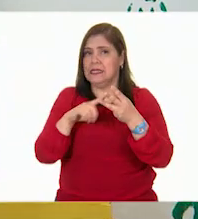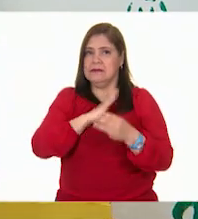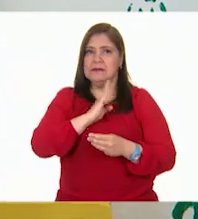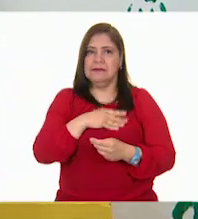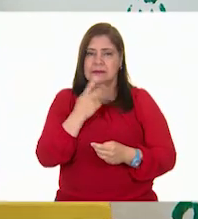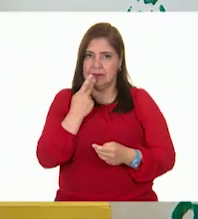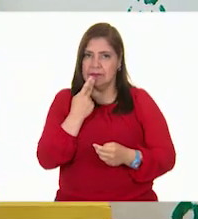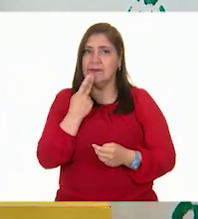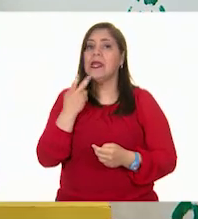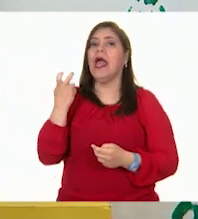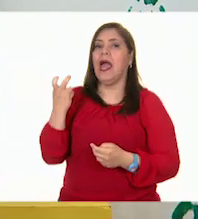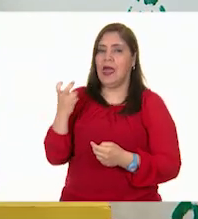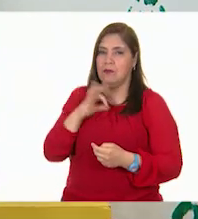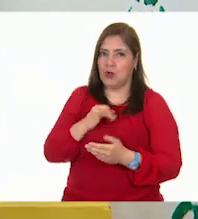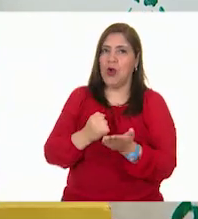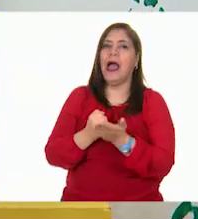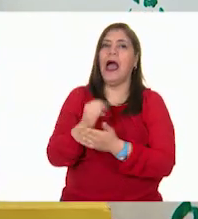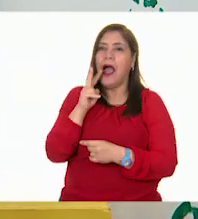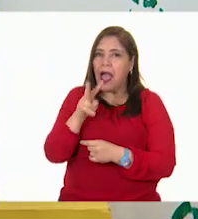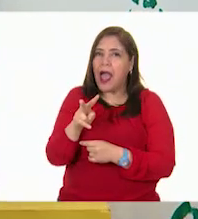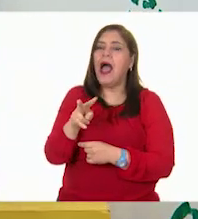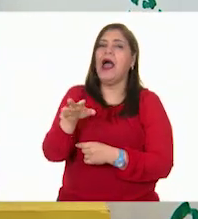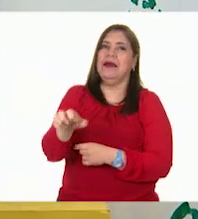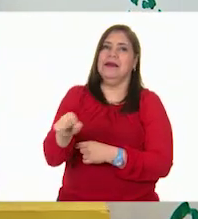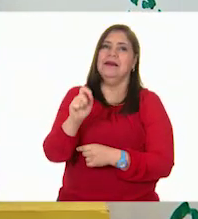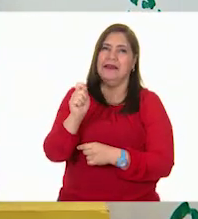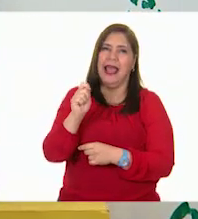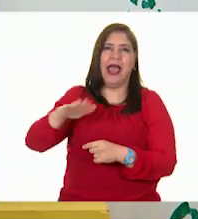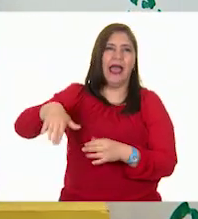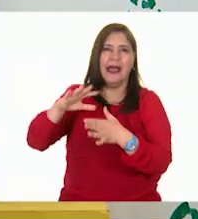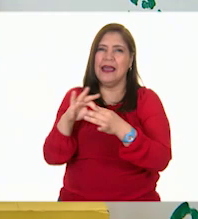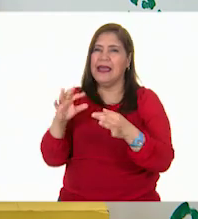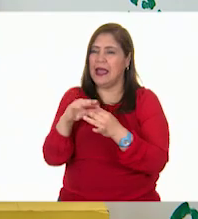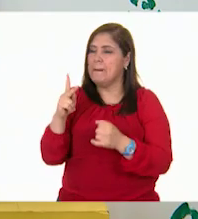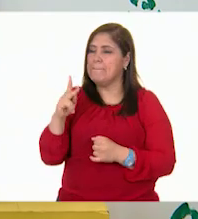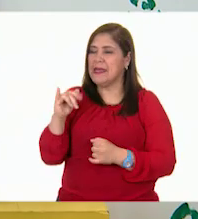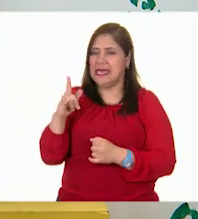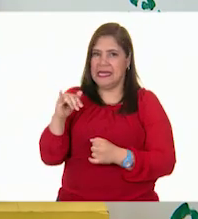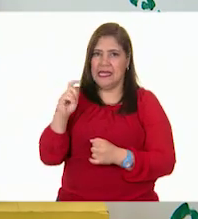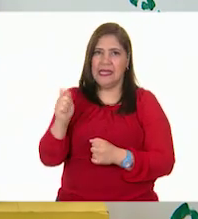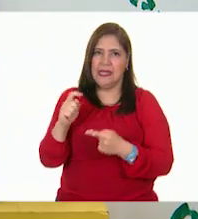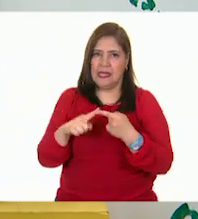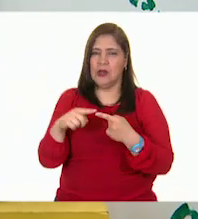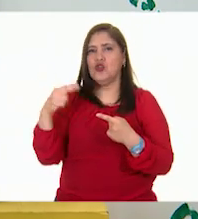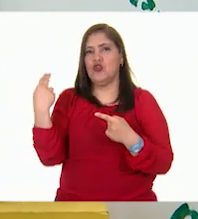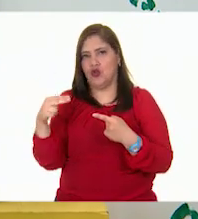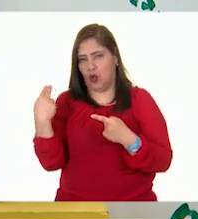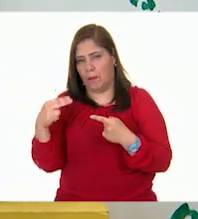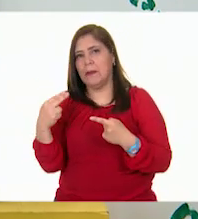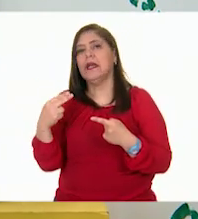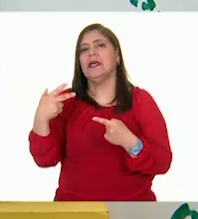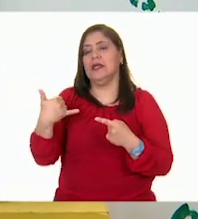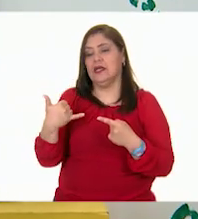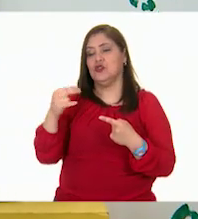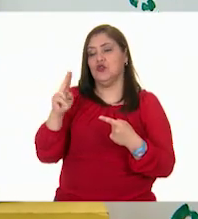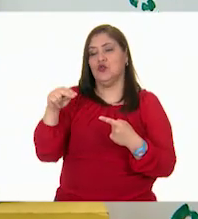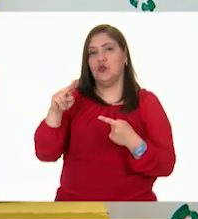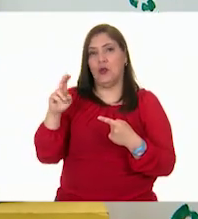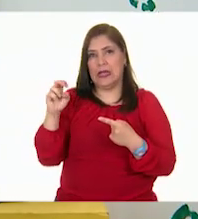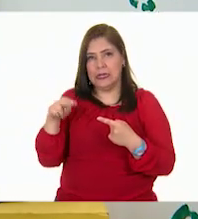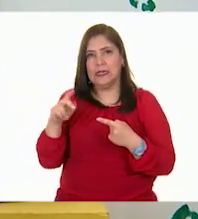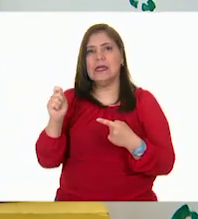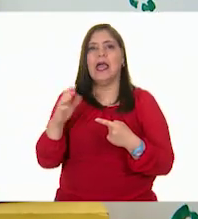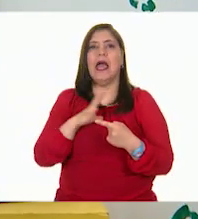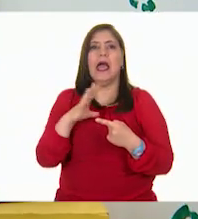podemos confirmar lo que nos decía Pili, ¿verdad? El nombre es Yunuen y tiene